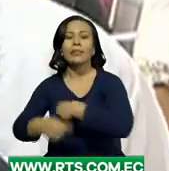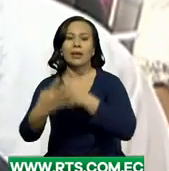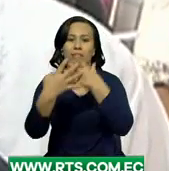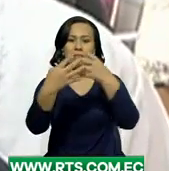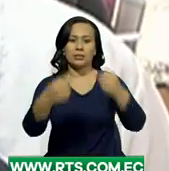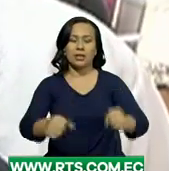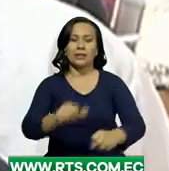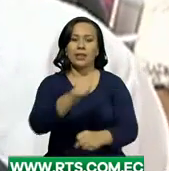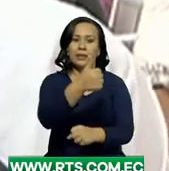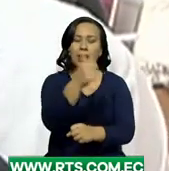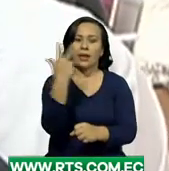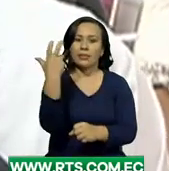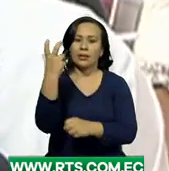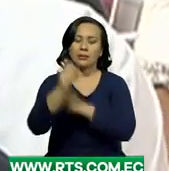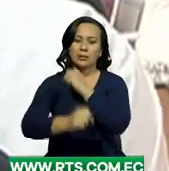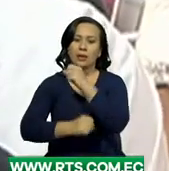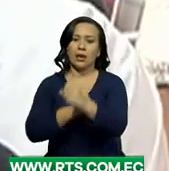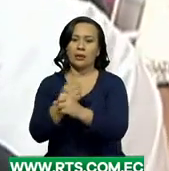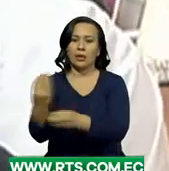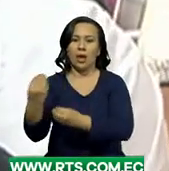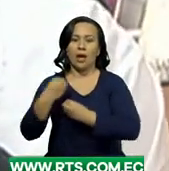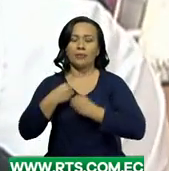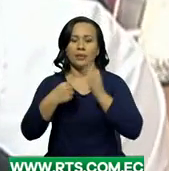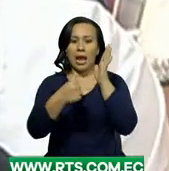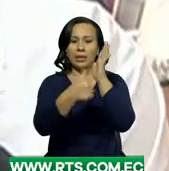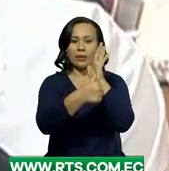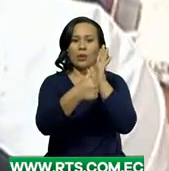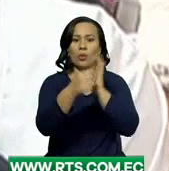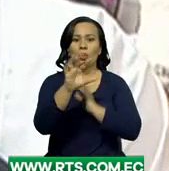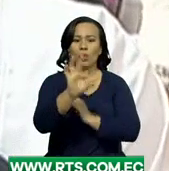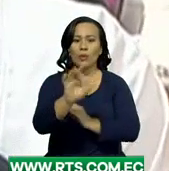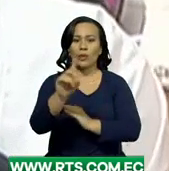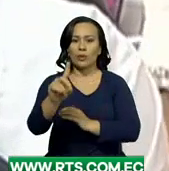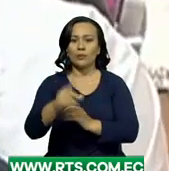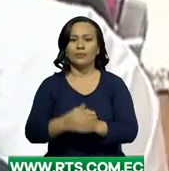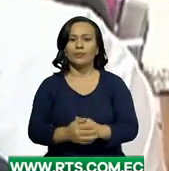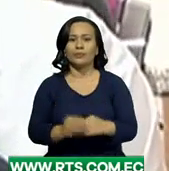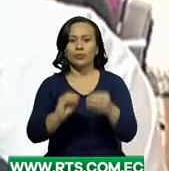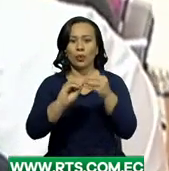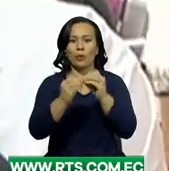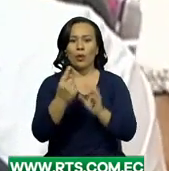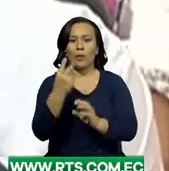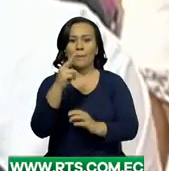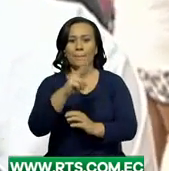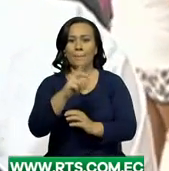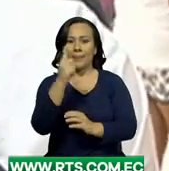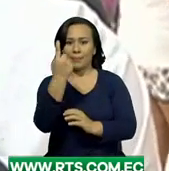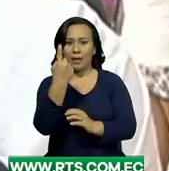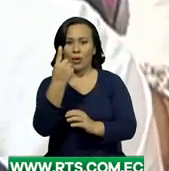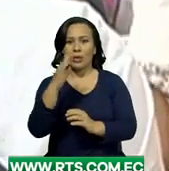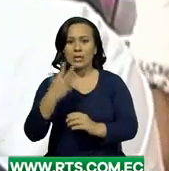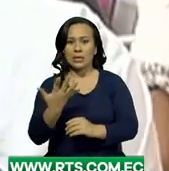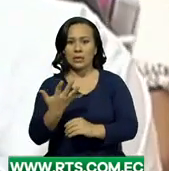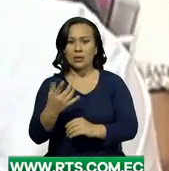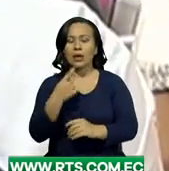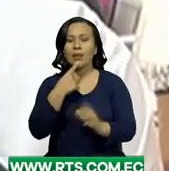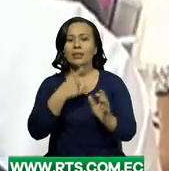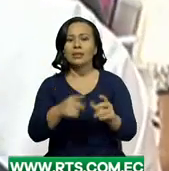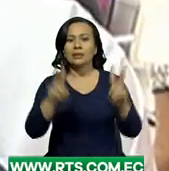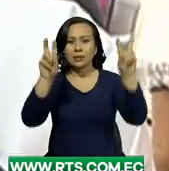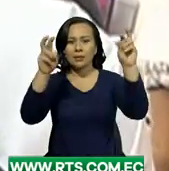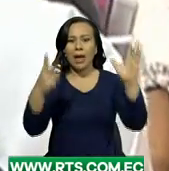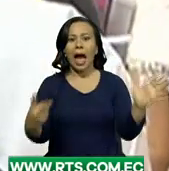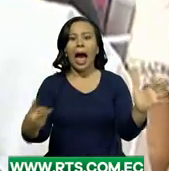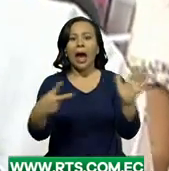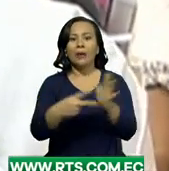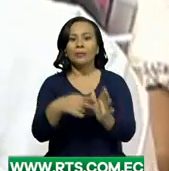13 años. Según el artículo 91, los numerales primero y quinto, habla de la adopción ilegal de niñas,